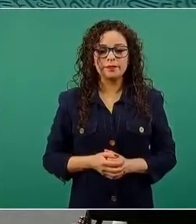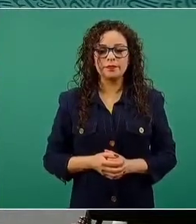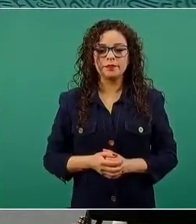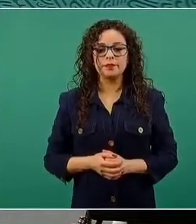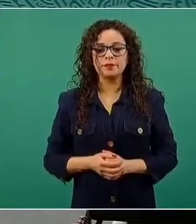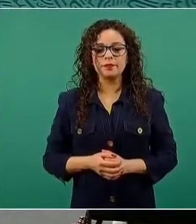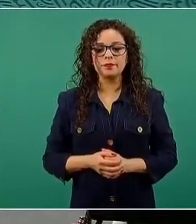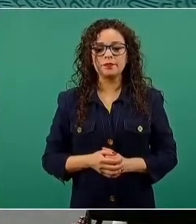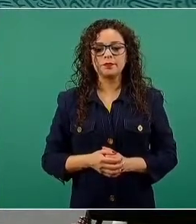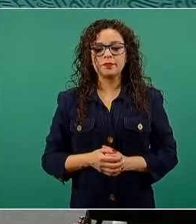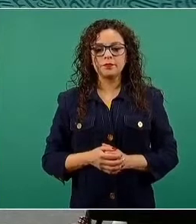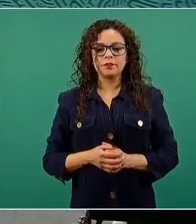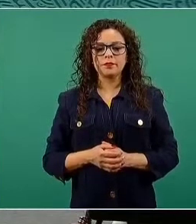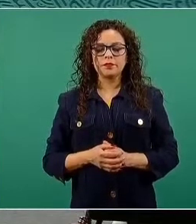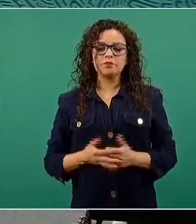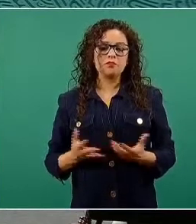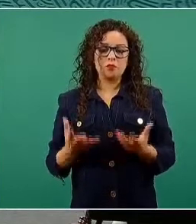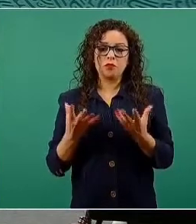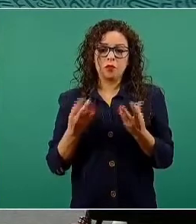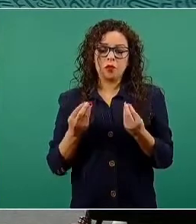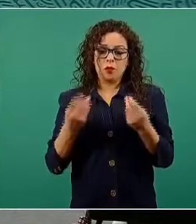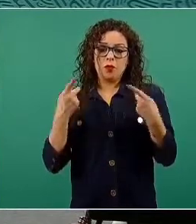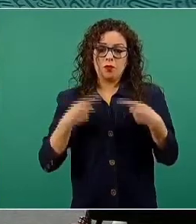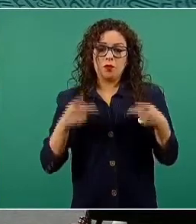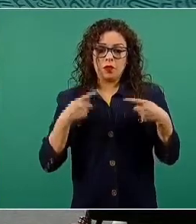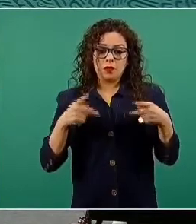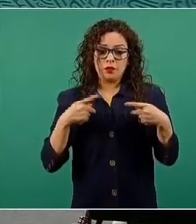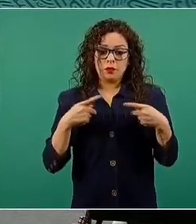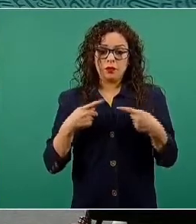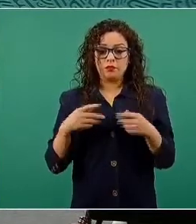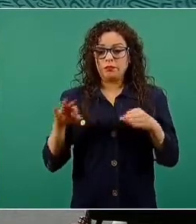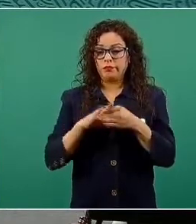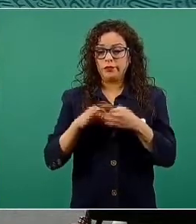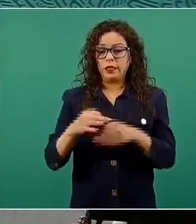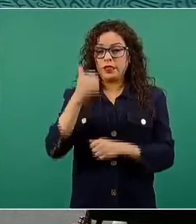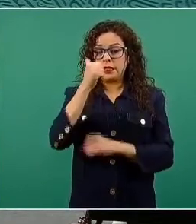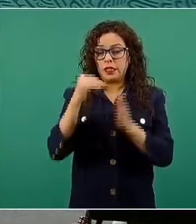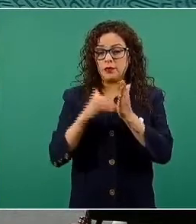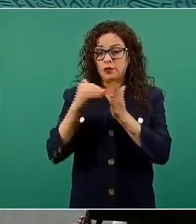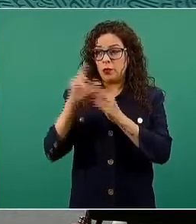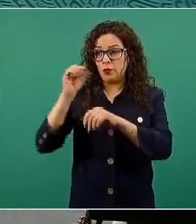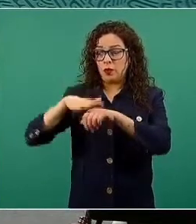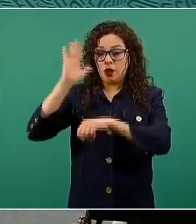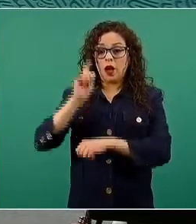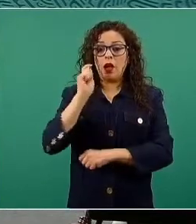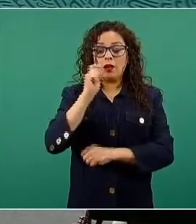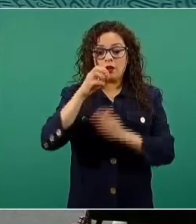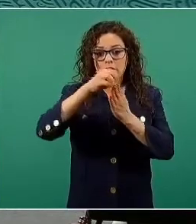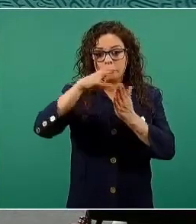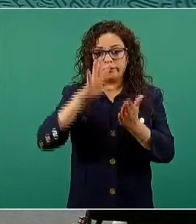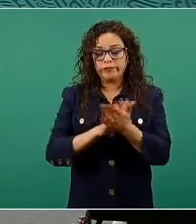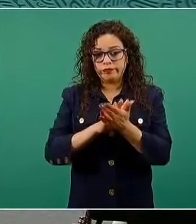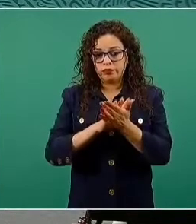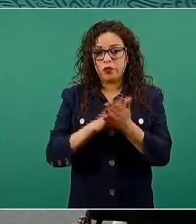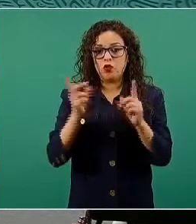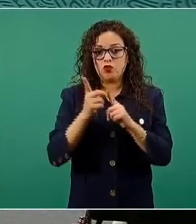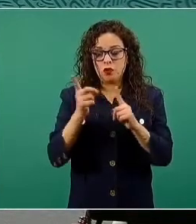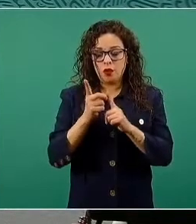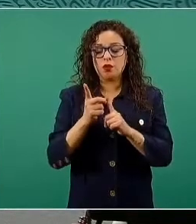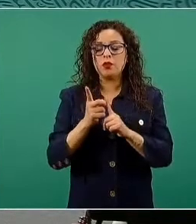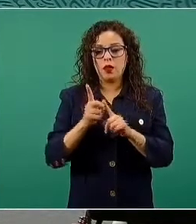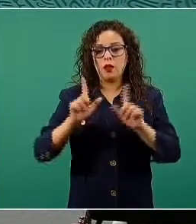Una cantidad muy grande de personas, arriba de 6 millones, se registraron en la plataforma